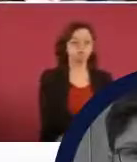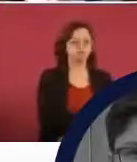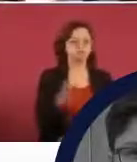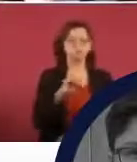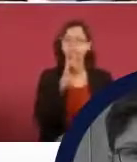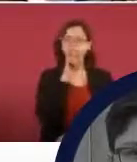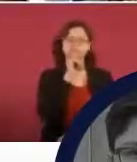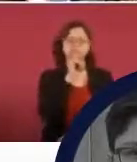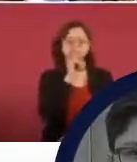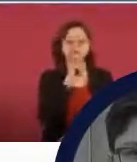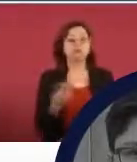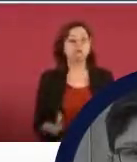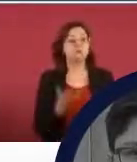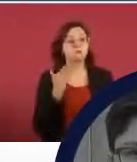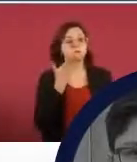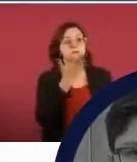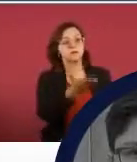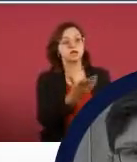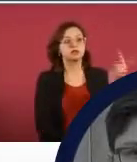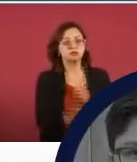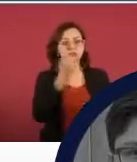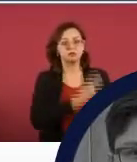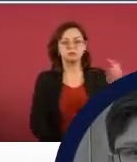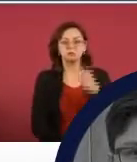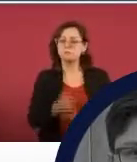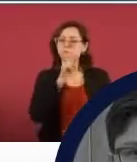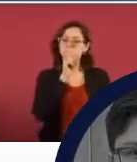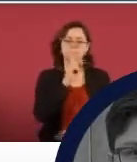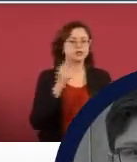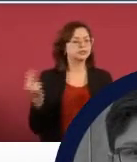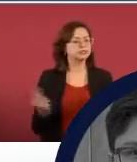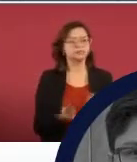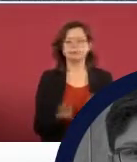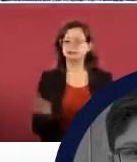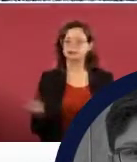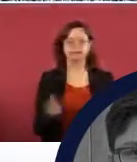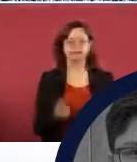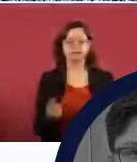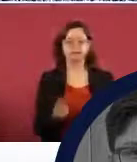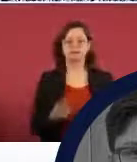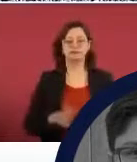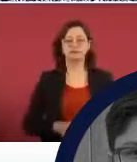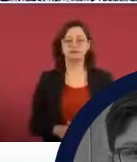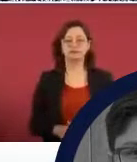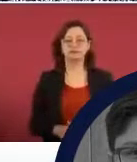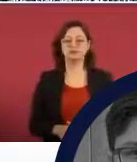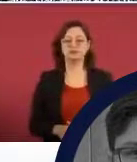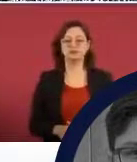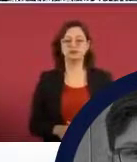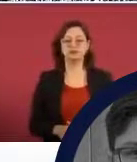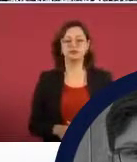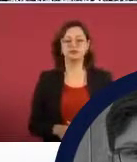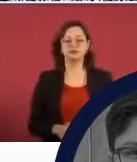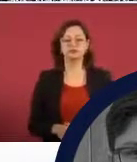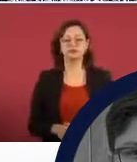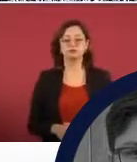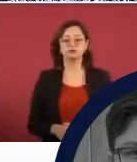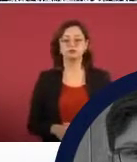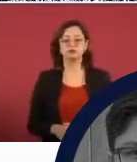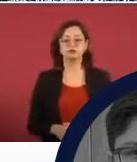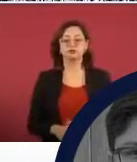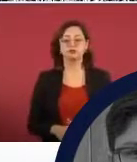una modernización política vacía. Desde luego también a los programas sociales, que la gente está viendo